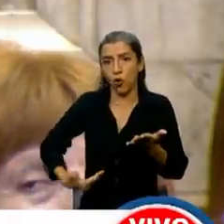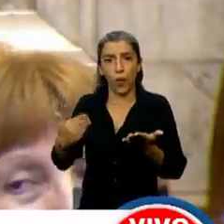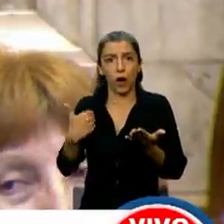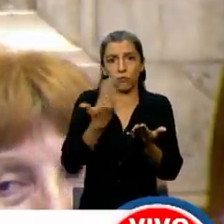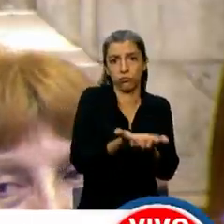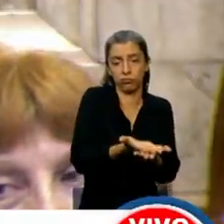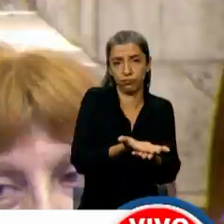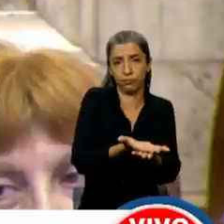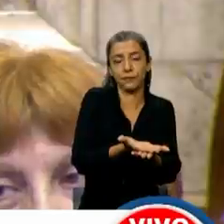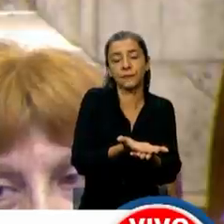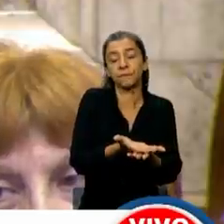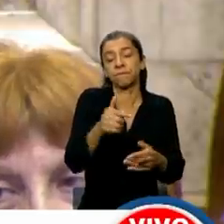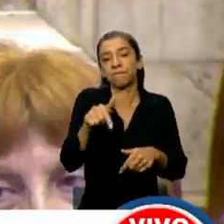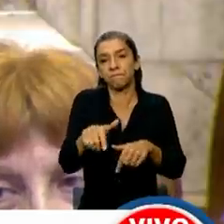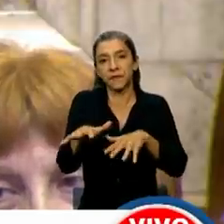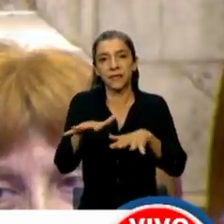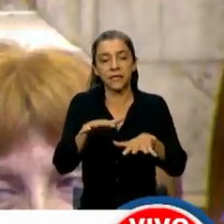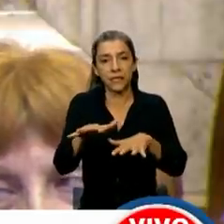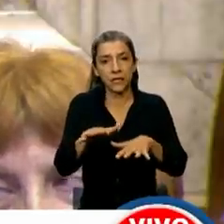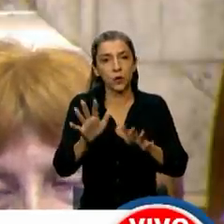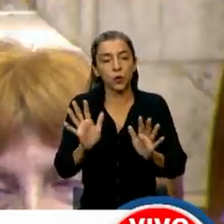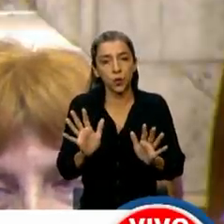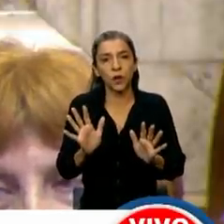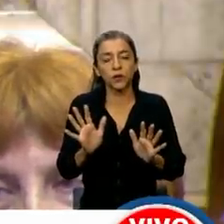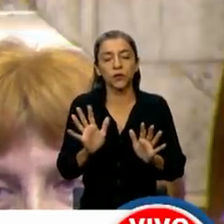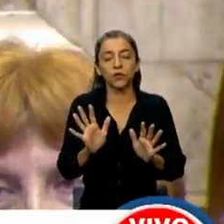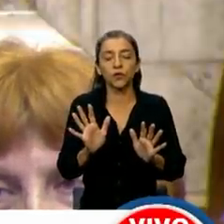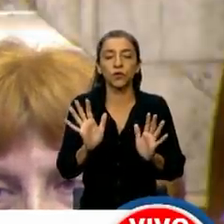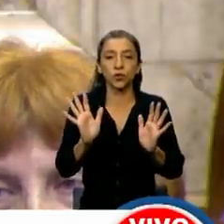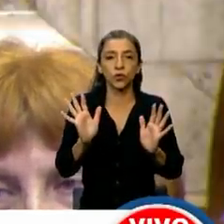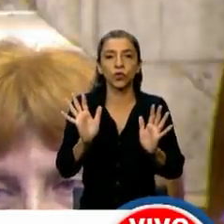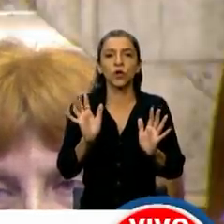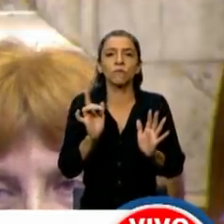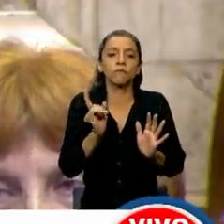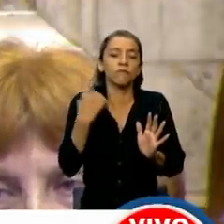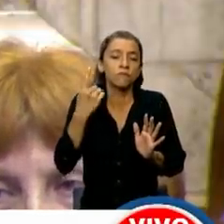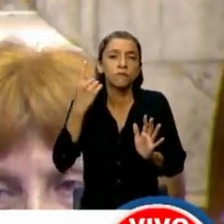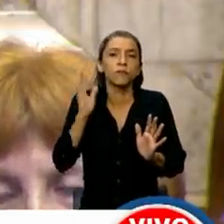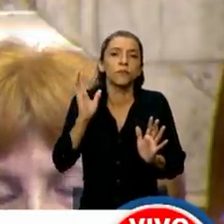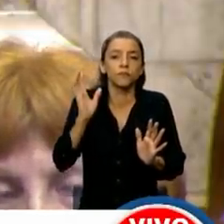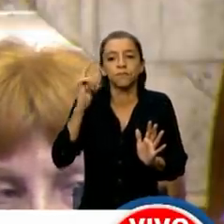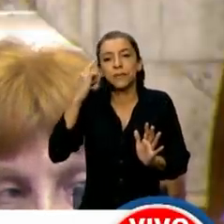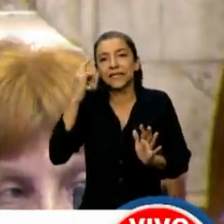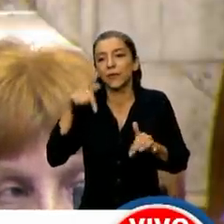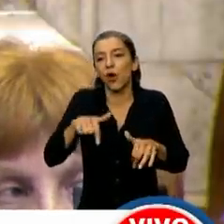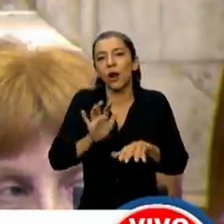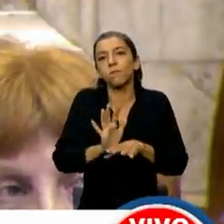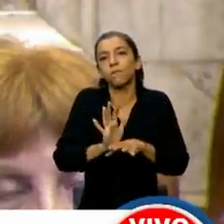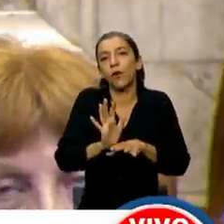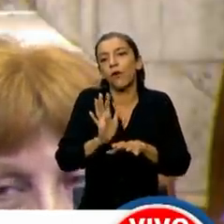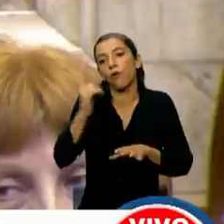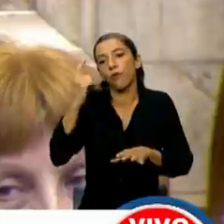en un marco de cierta normalidad que todos queremos para el 2022